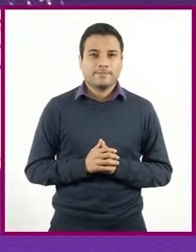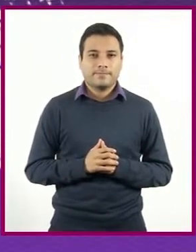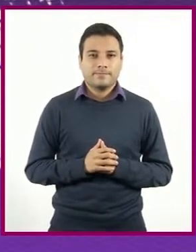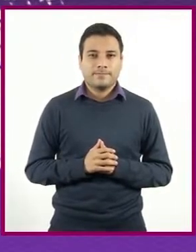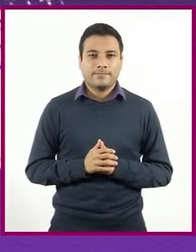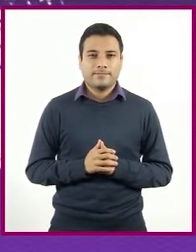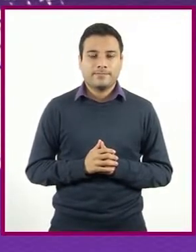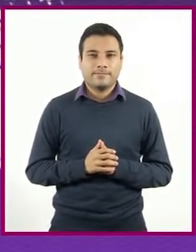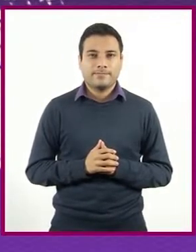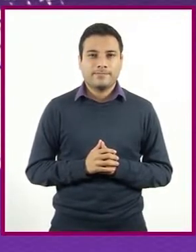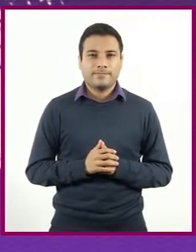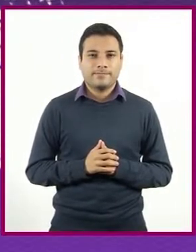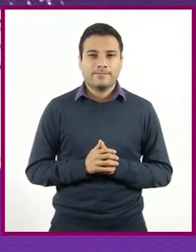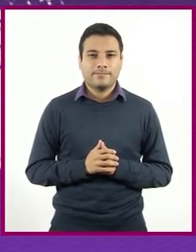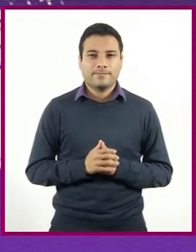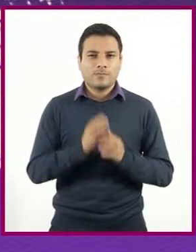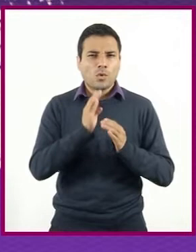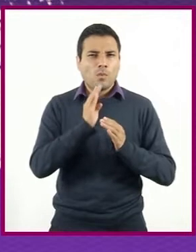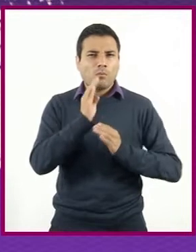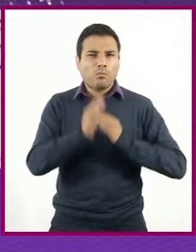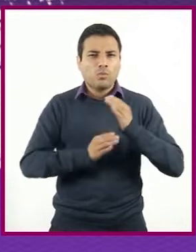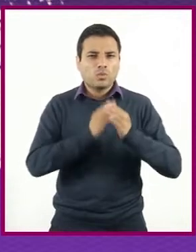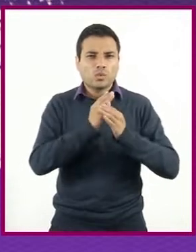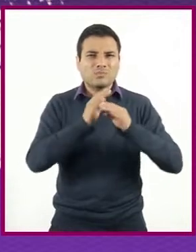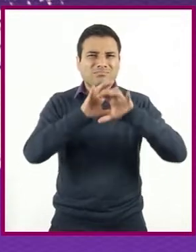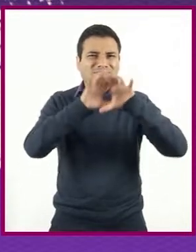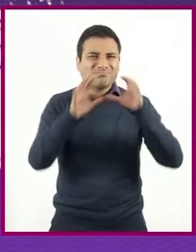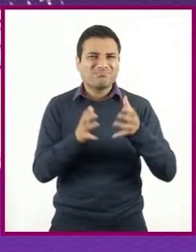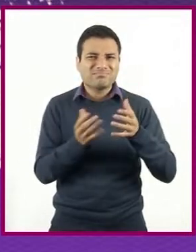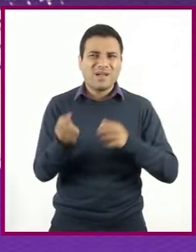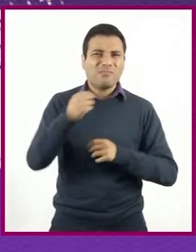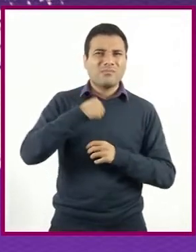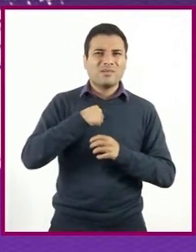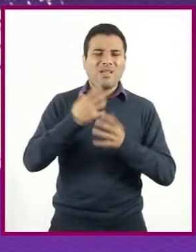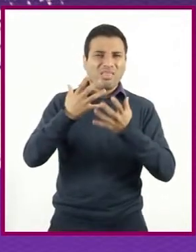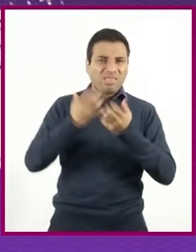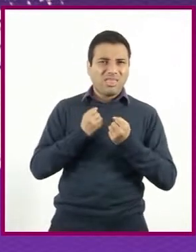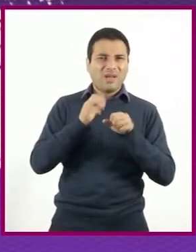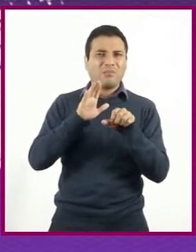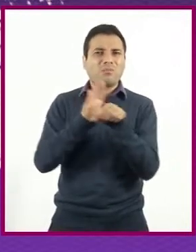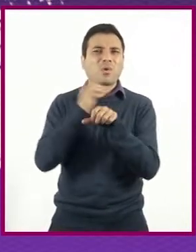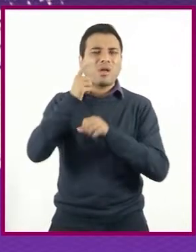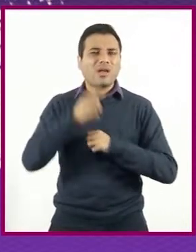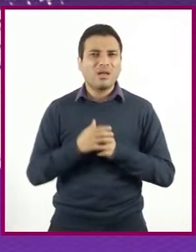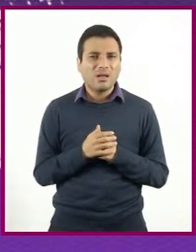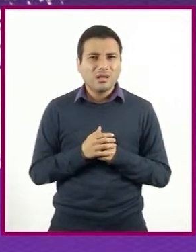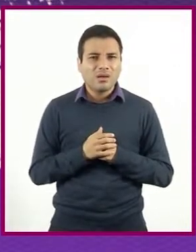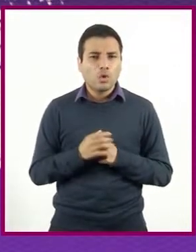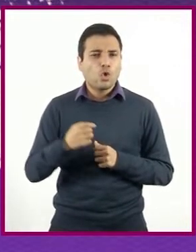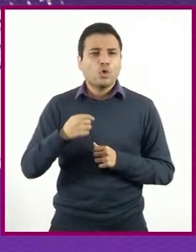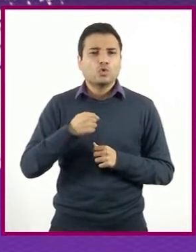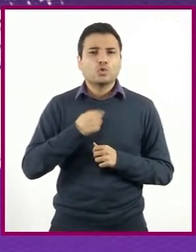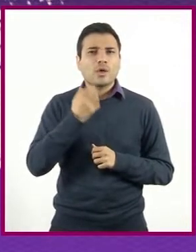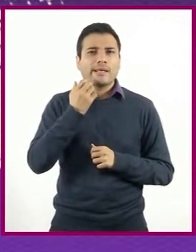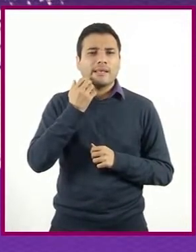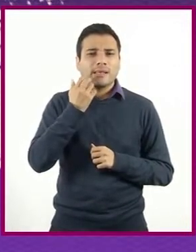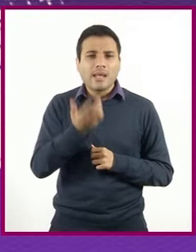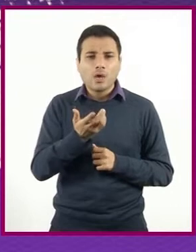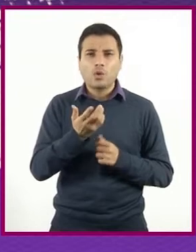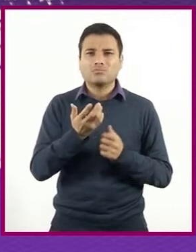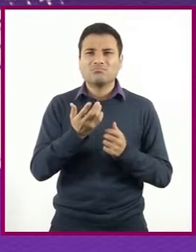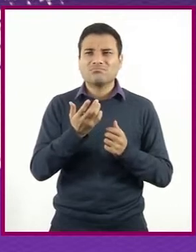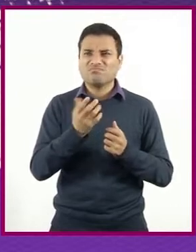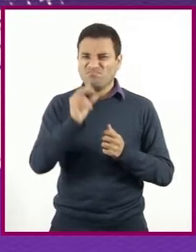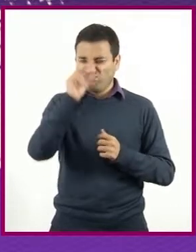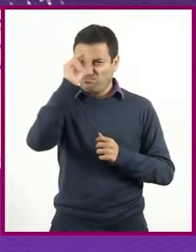Okay. En perseguirme, mundo, ¿qué interesas? ¿En qué te ofendo cuando solo intento poner belleza en